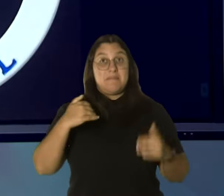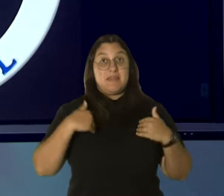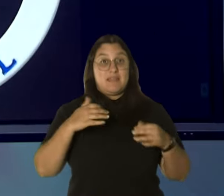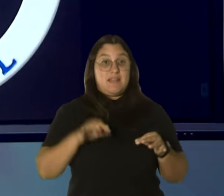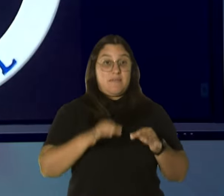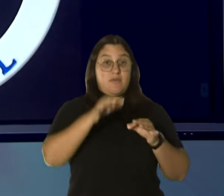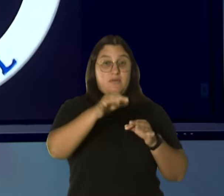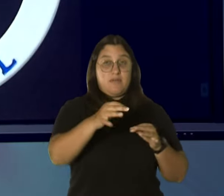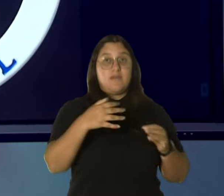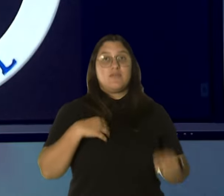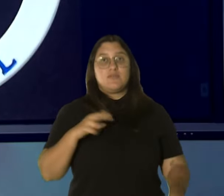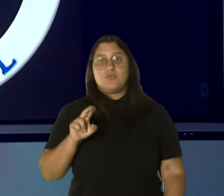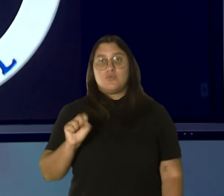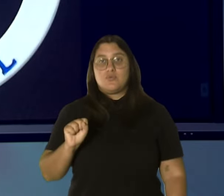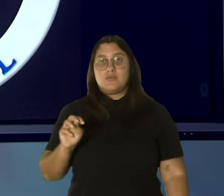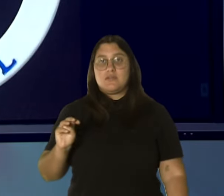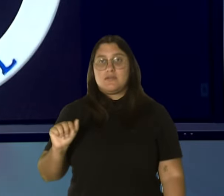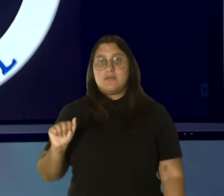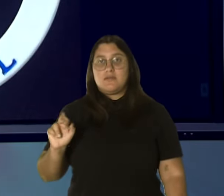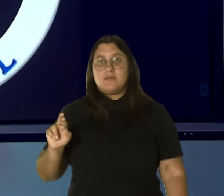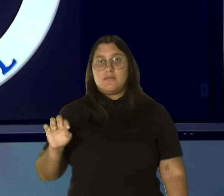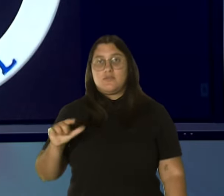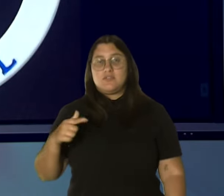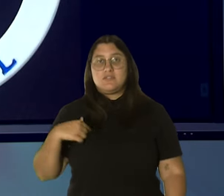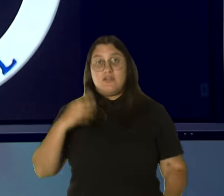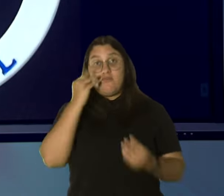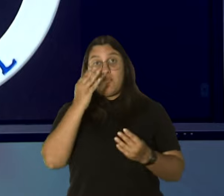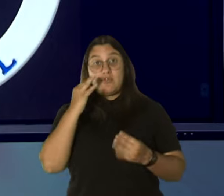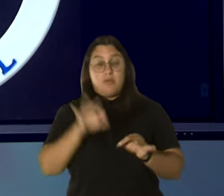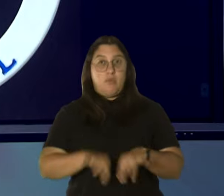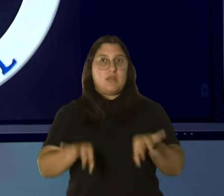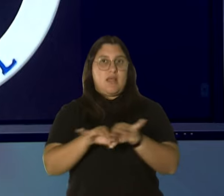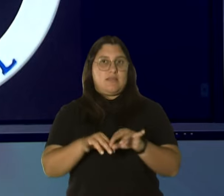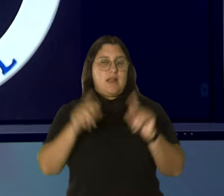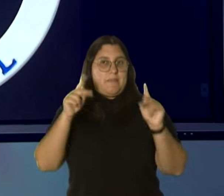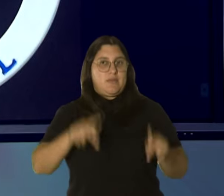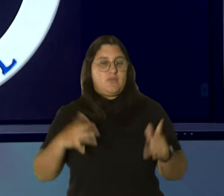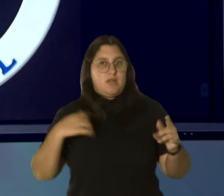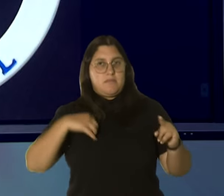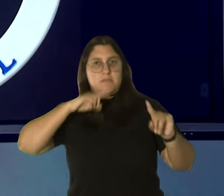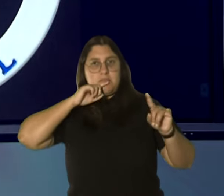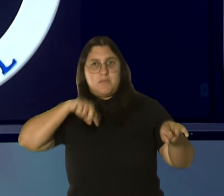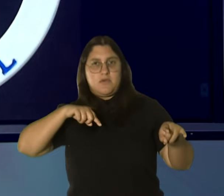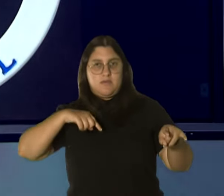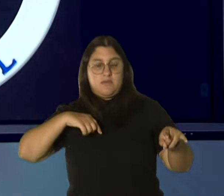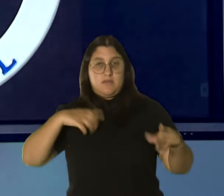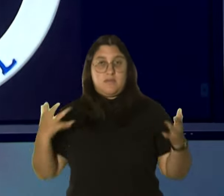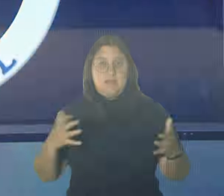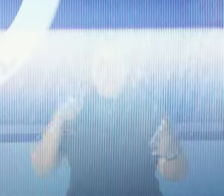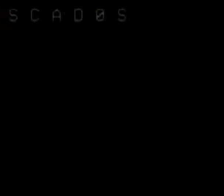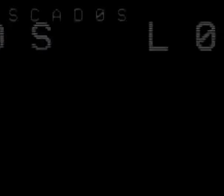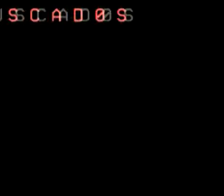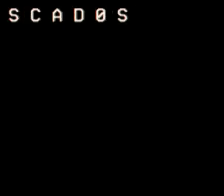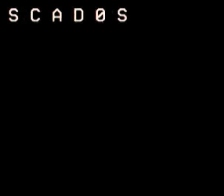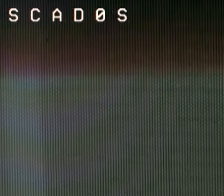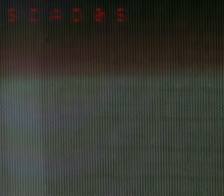tenemos los compañeros del US Marshall quien nos trae una información importante de esta persona con orden de arresto a nivel